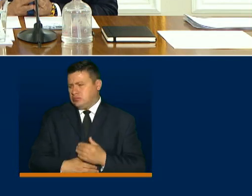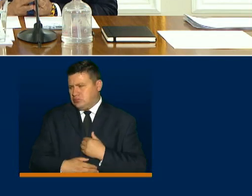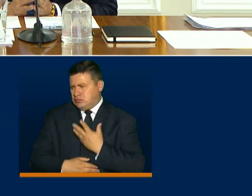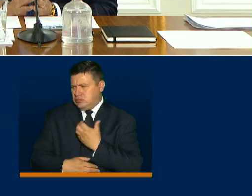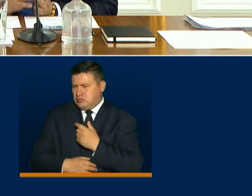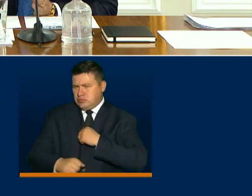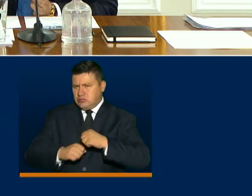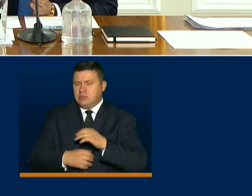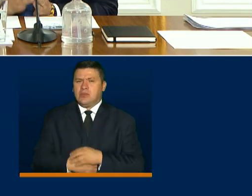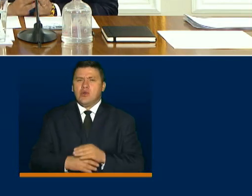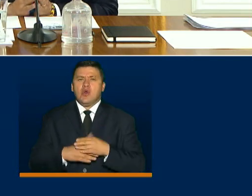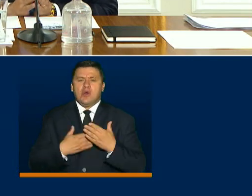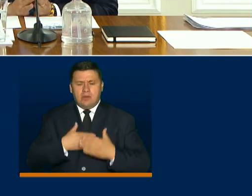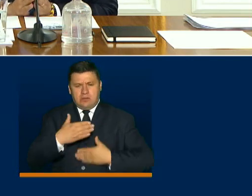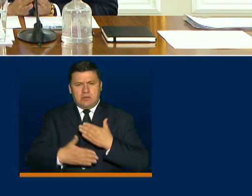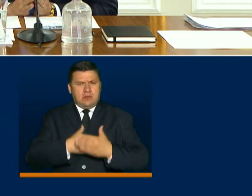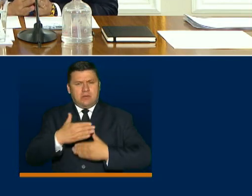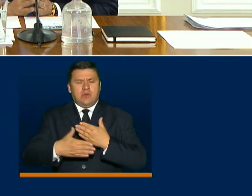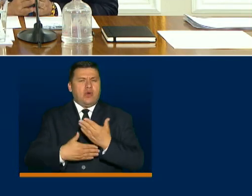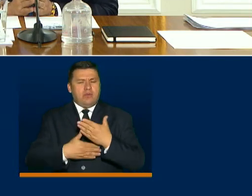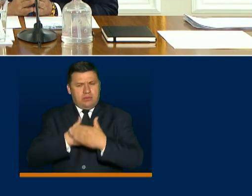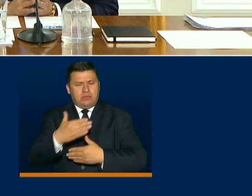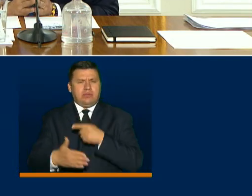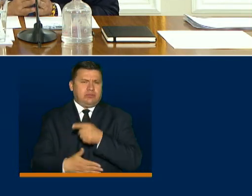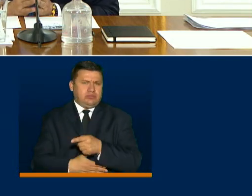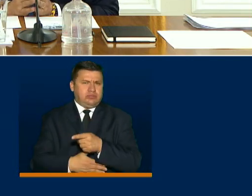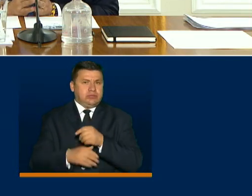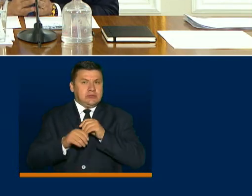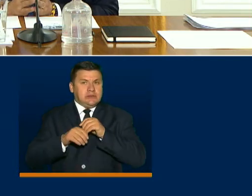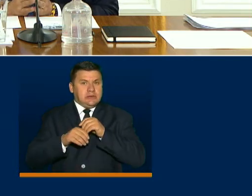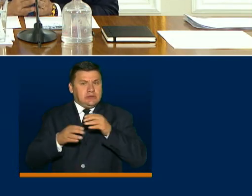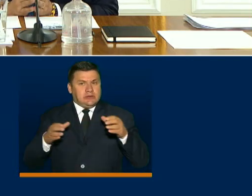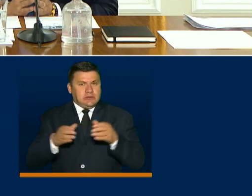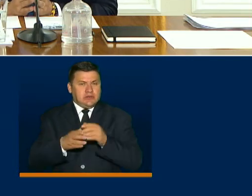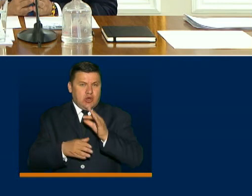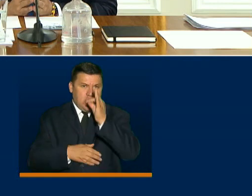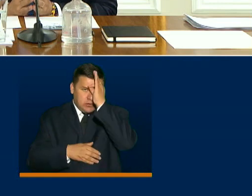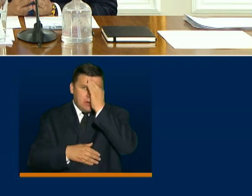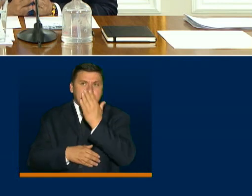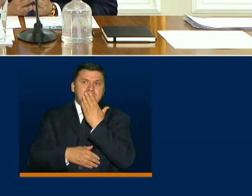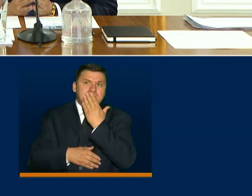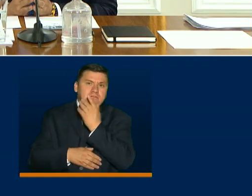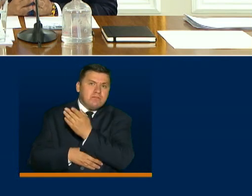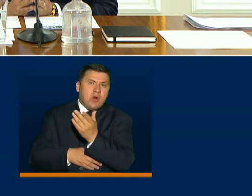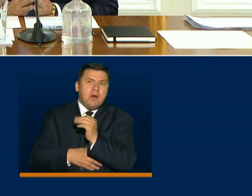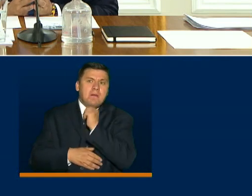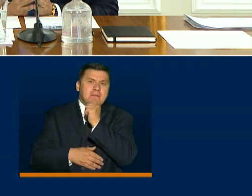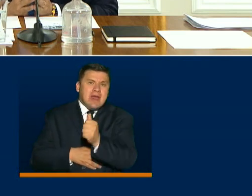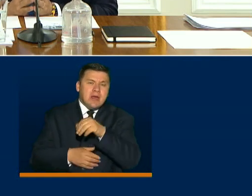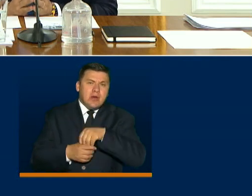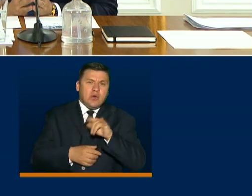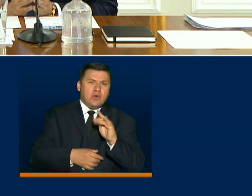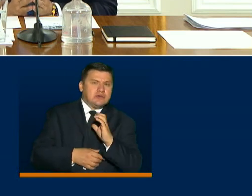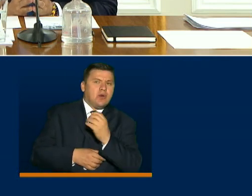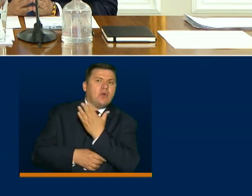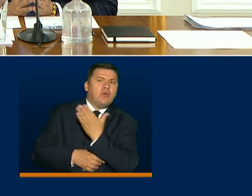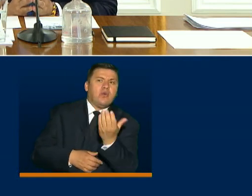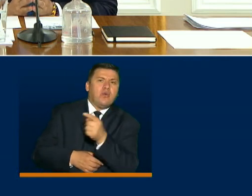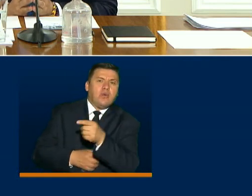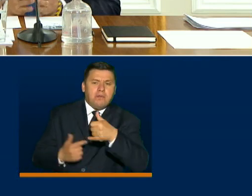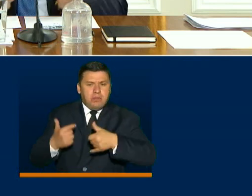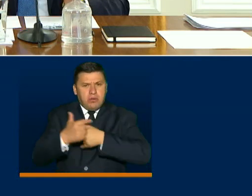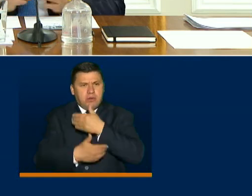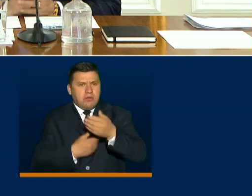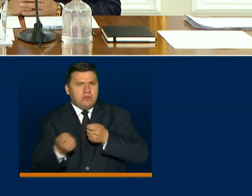quisiera destacar, cómo seguimos avanzando en la expansión de unidades de cuidado intensivo, atención crítica y cómo también